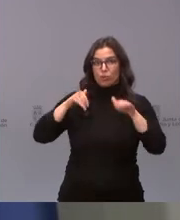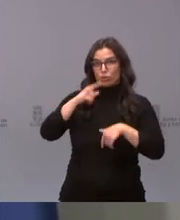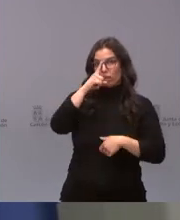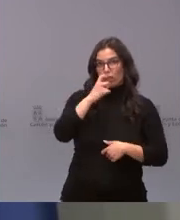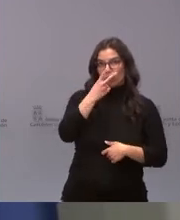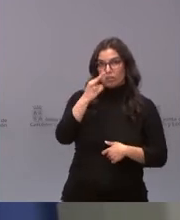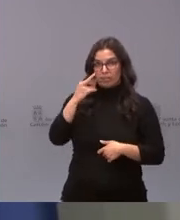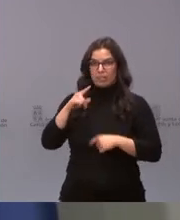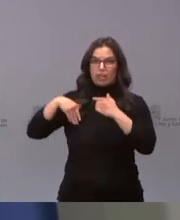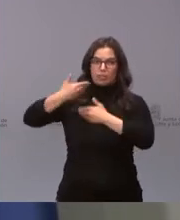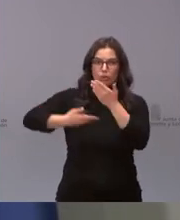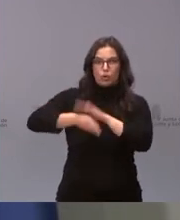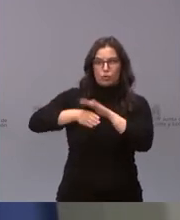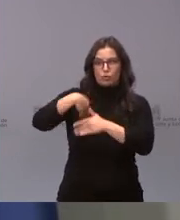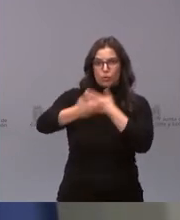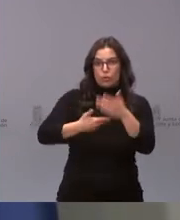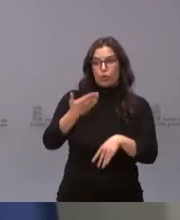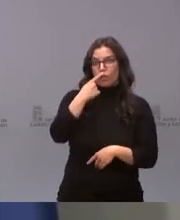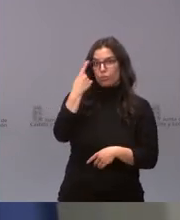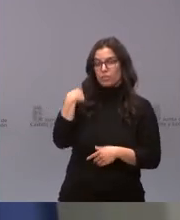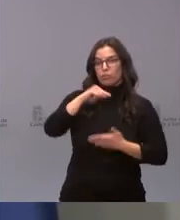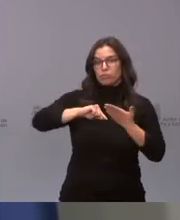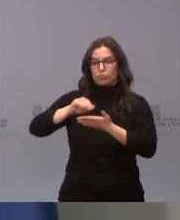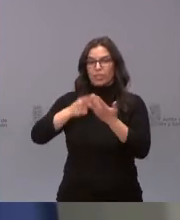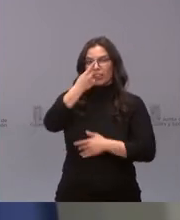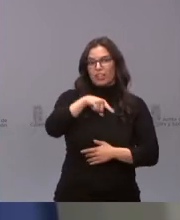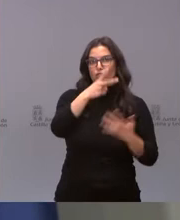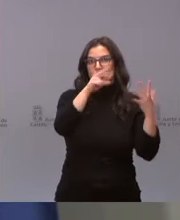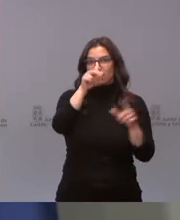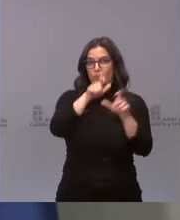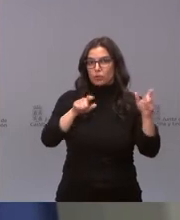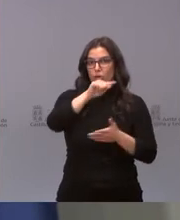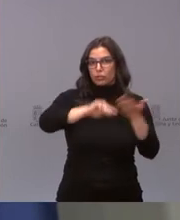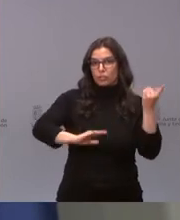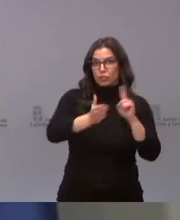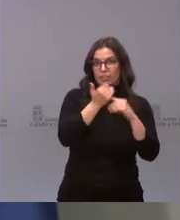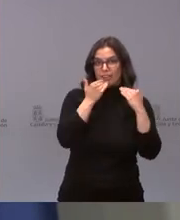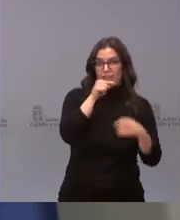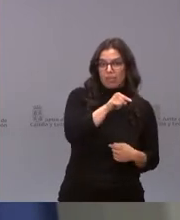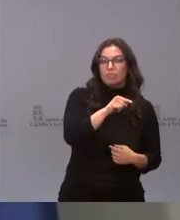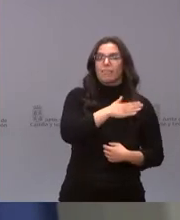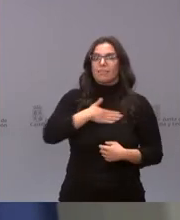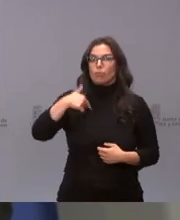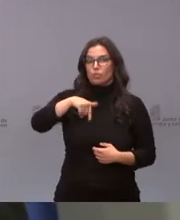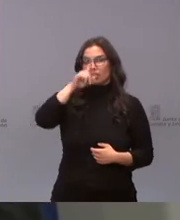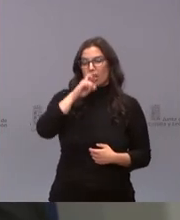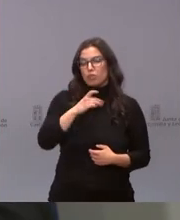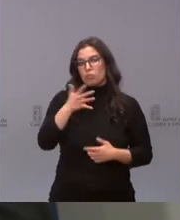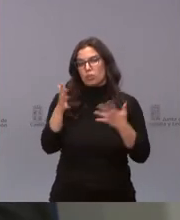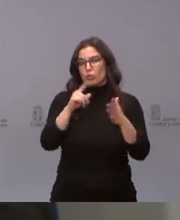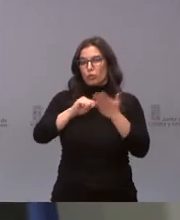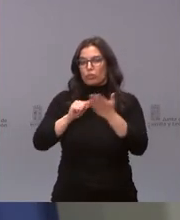2020, que ya dio empleo a 170 desempleados y que esperamos que en esta ocasión nos permita contratar a otros